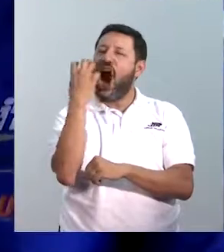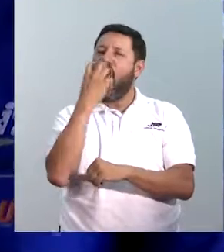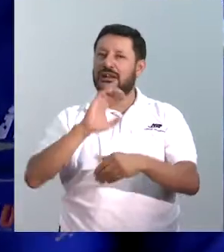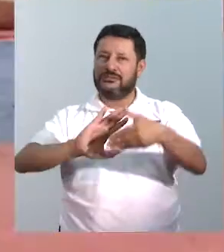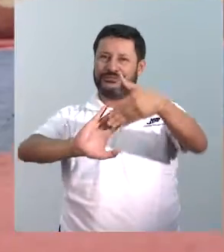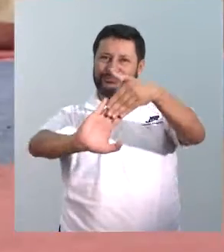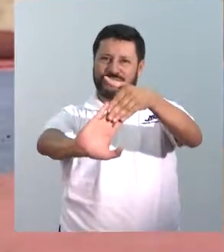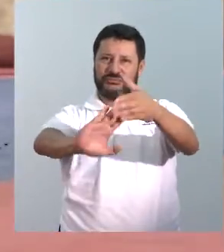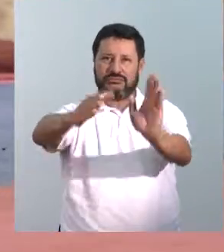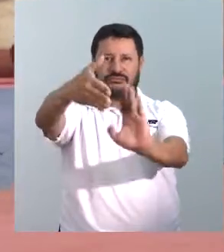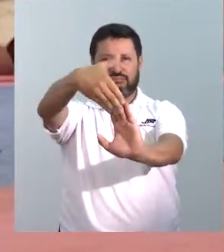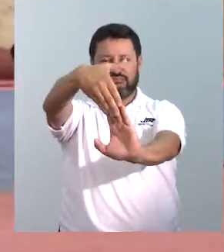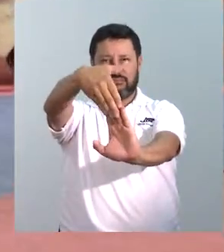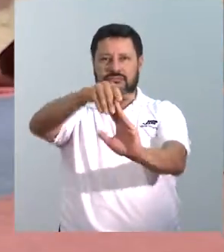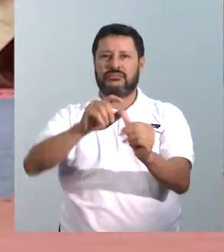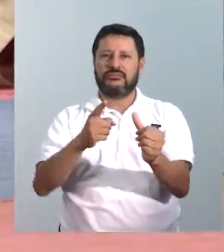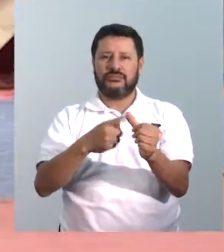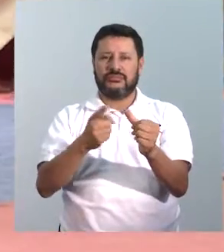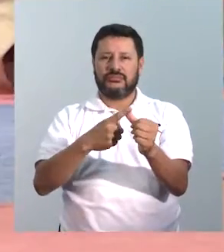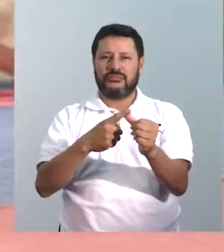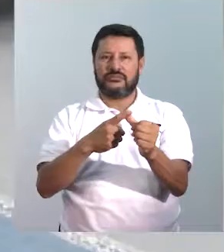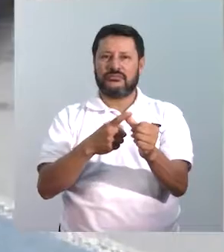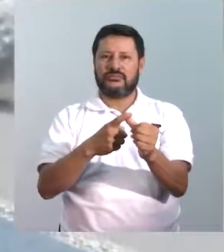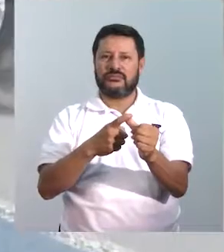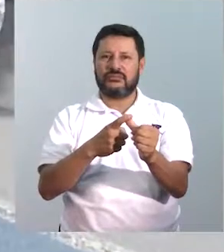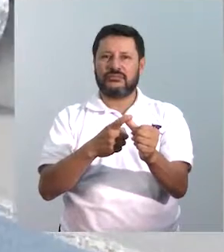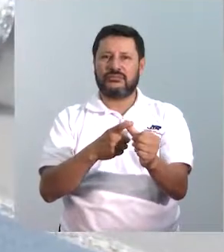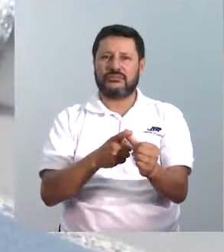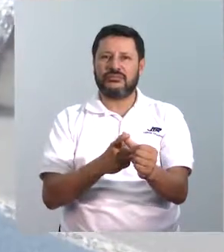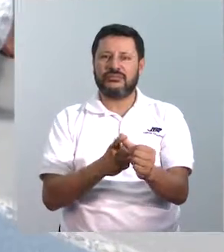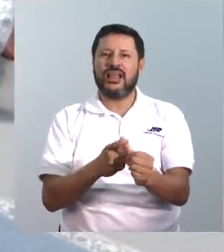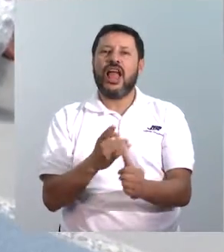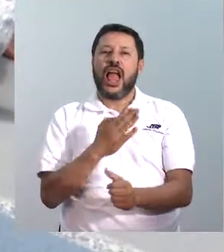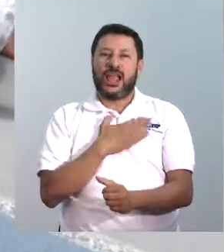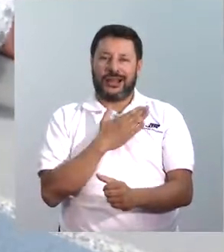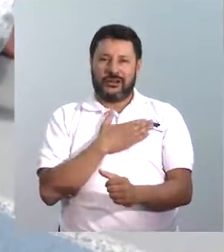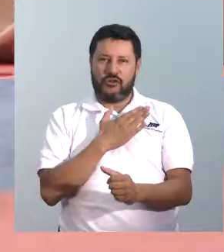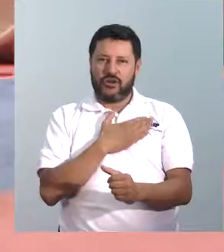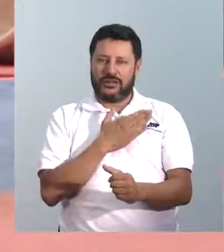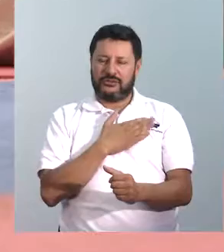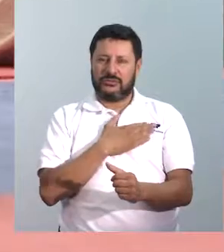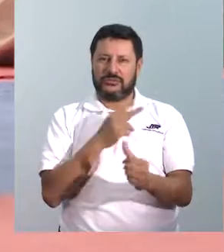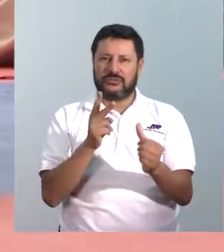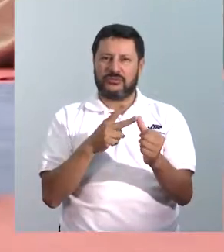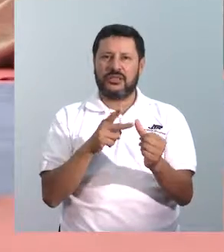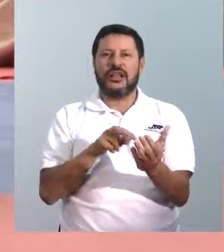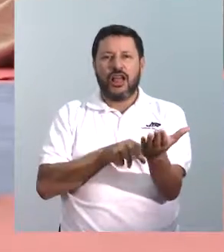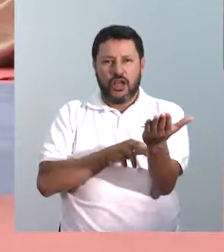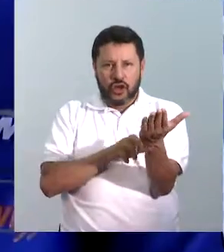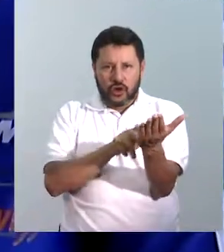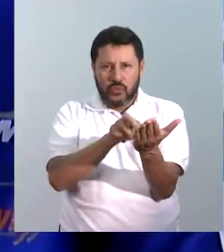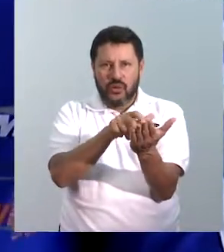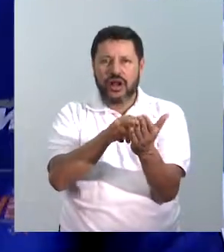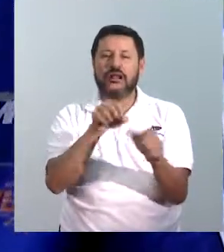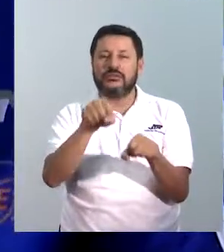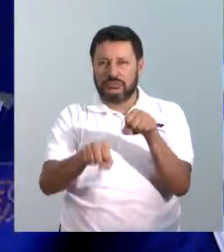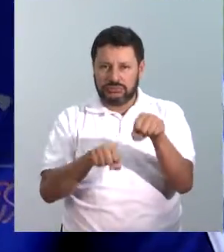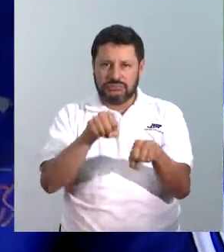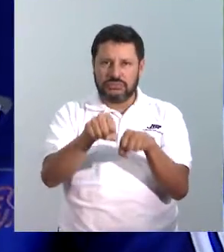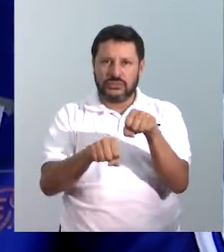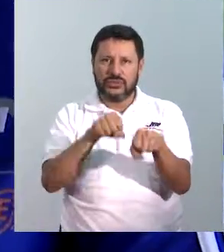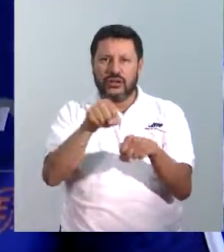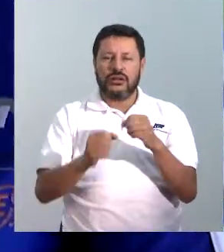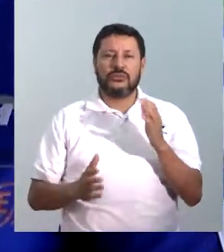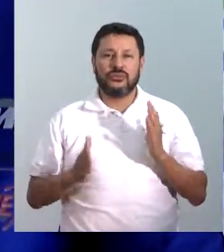un calentamiento, un estiramiento adecuado. Primero se debe fortalecer mucho la parte cardiovascular, es decir, las caminatas, la